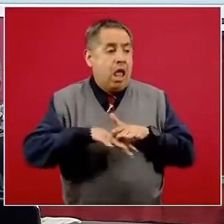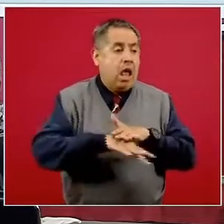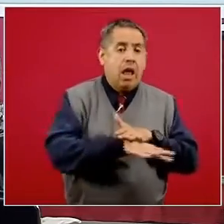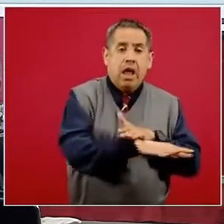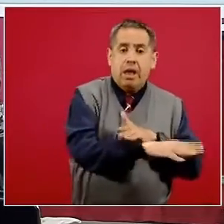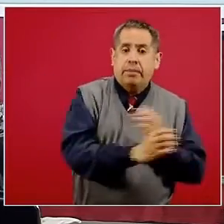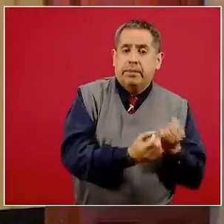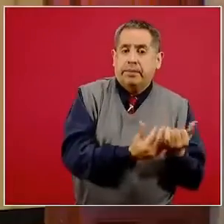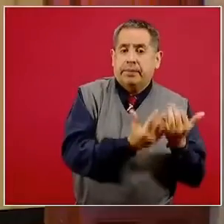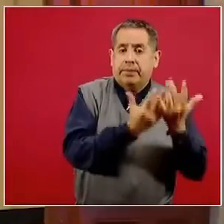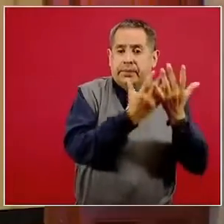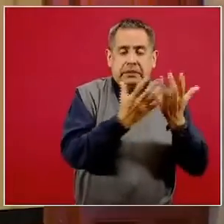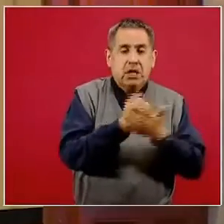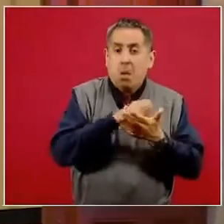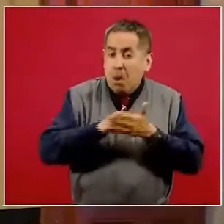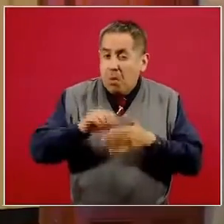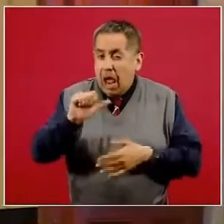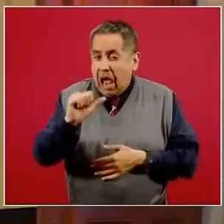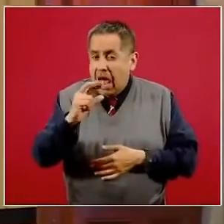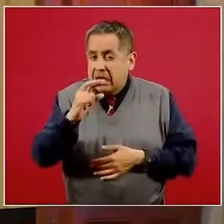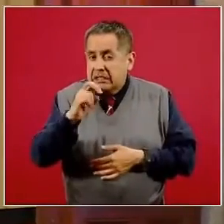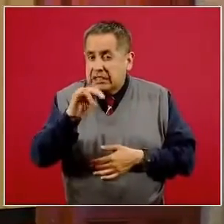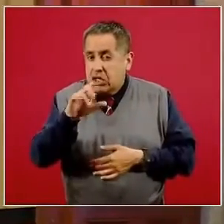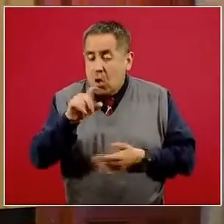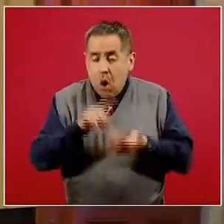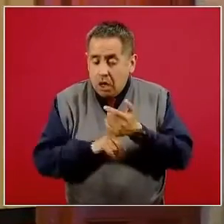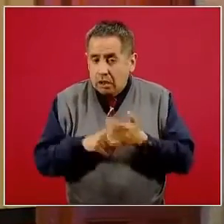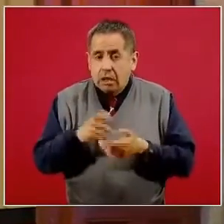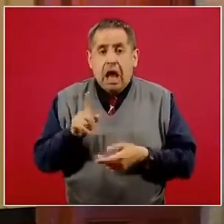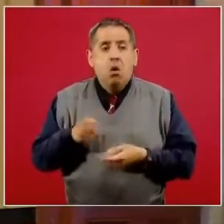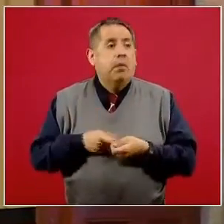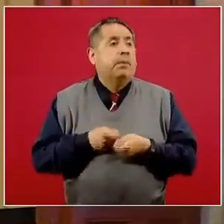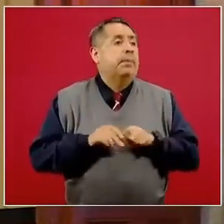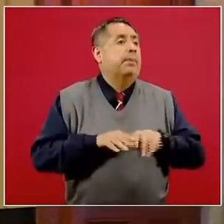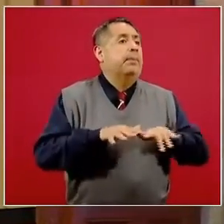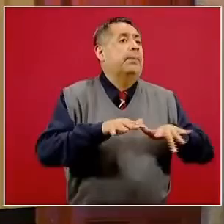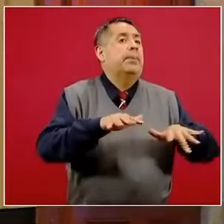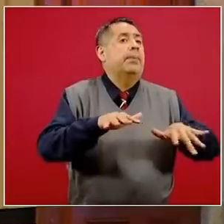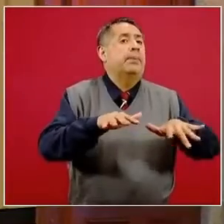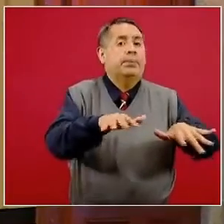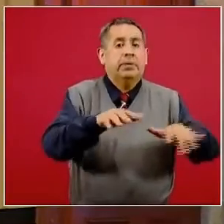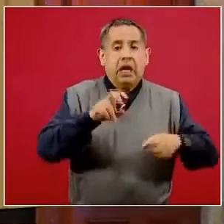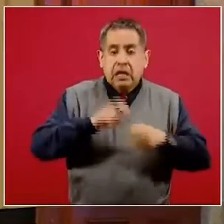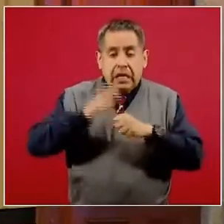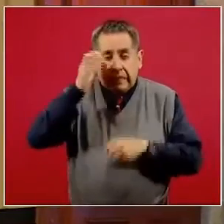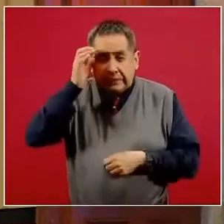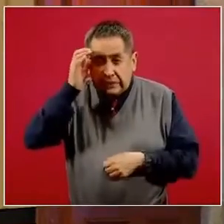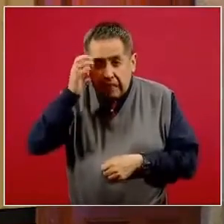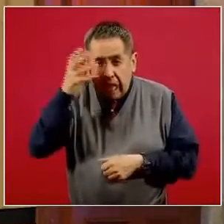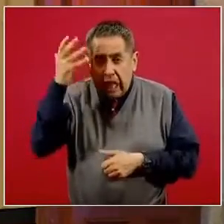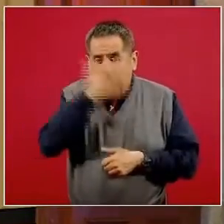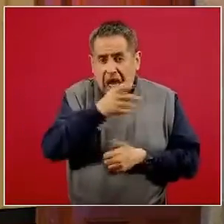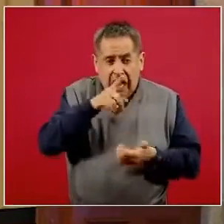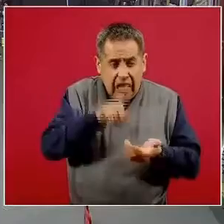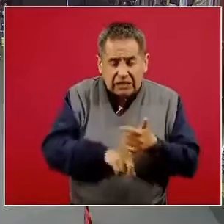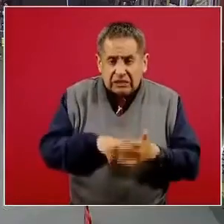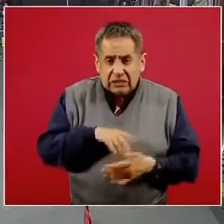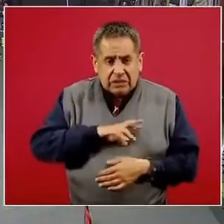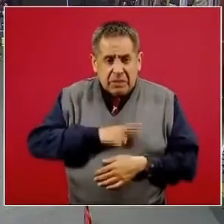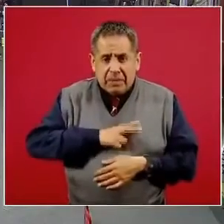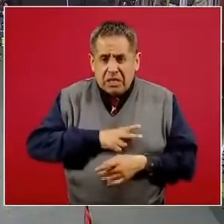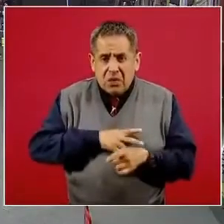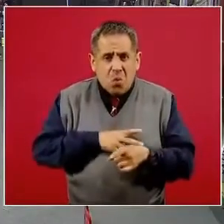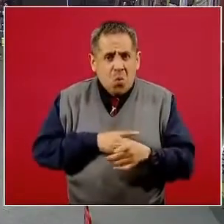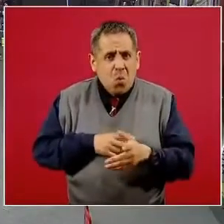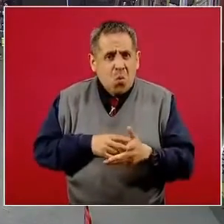ahí. El arsénico, por ejemplo, se encuentra en aguas de riego y suelo en regiones agrícolas de China. Es decir, que esta problemática de